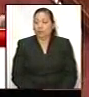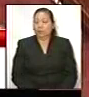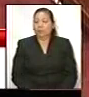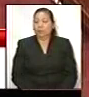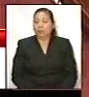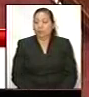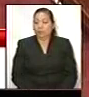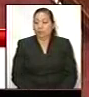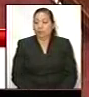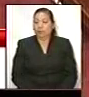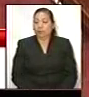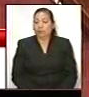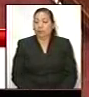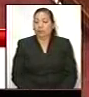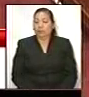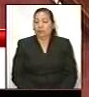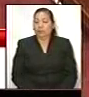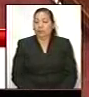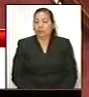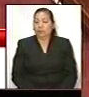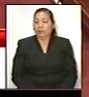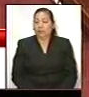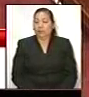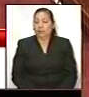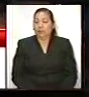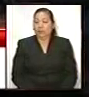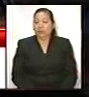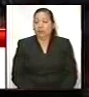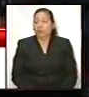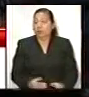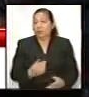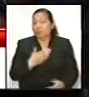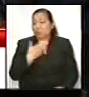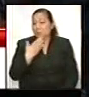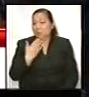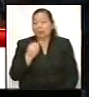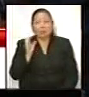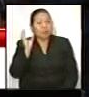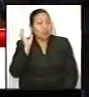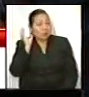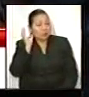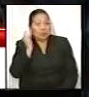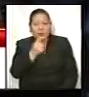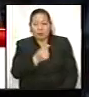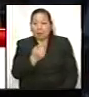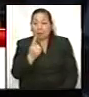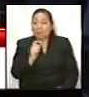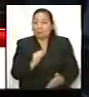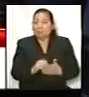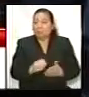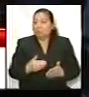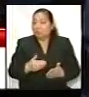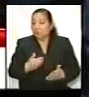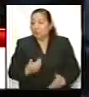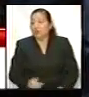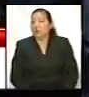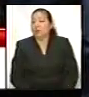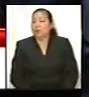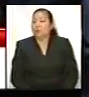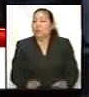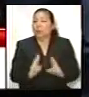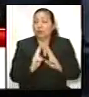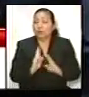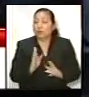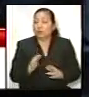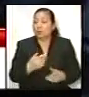Gracias, presidenta. Presidenta, es bueno de verdad escuchar a los colegas congresistas para poder un poco absolver